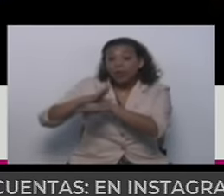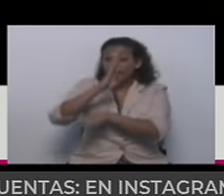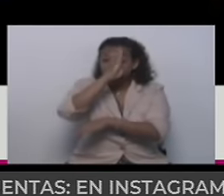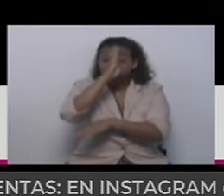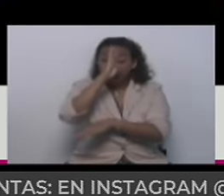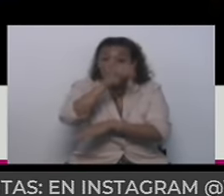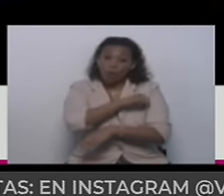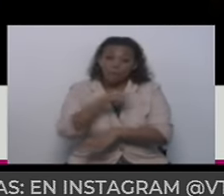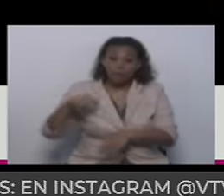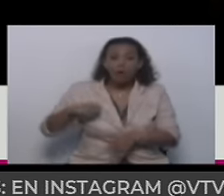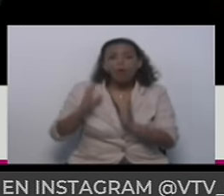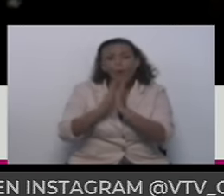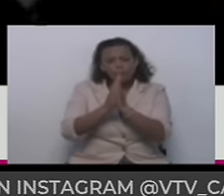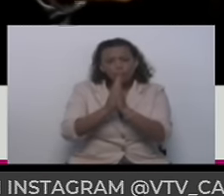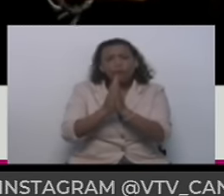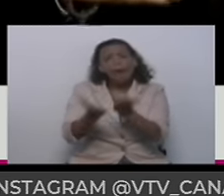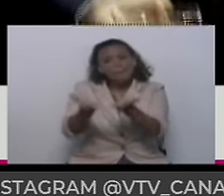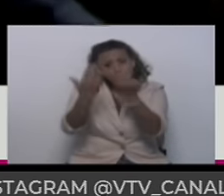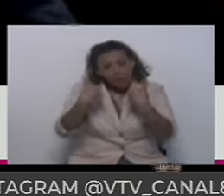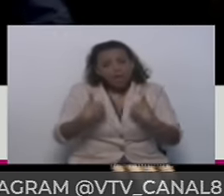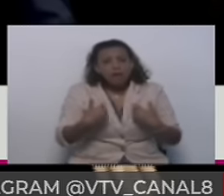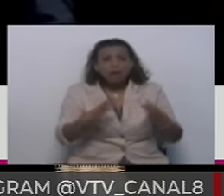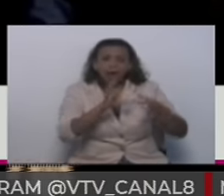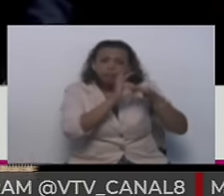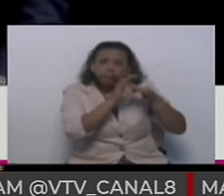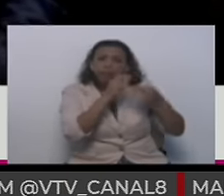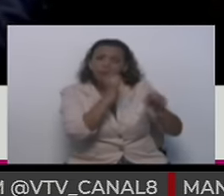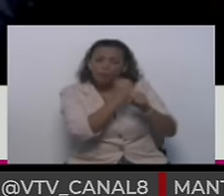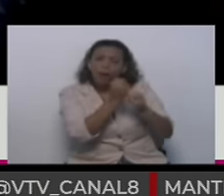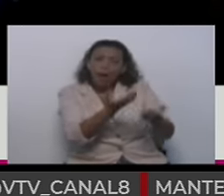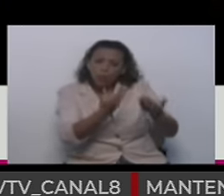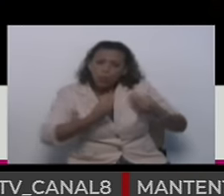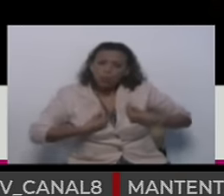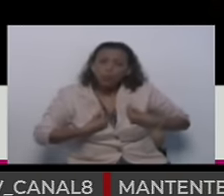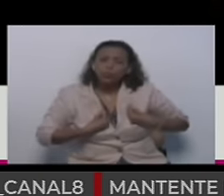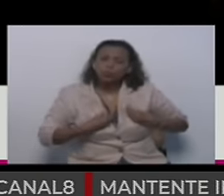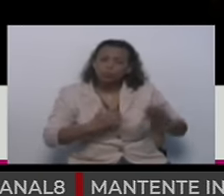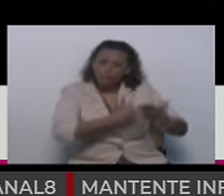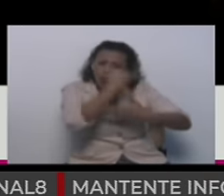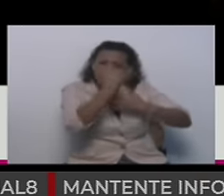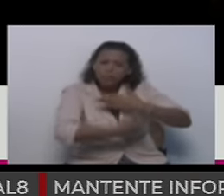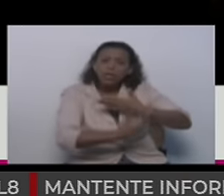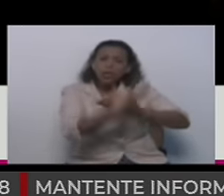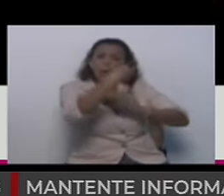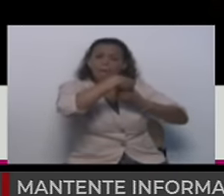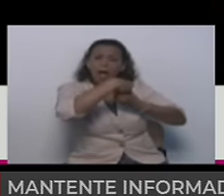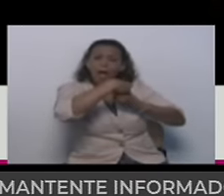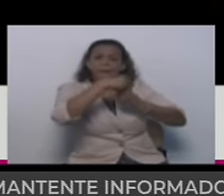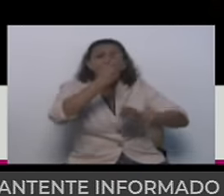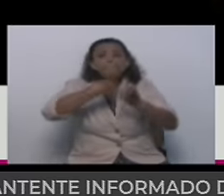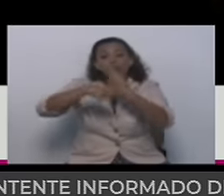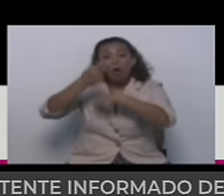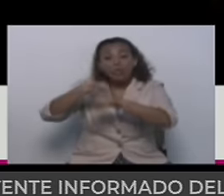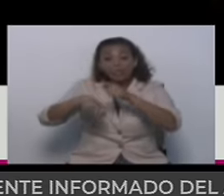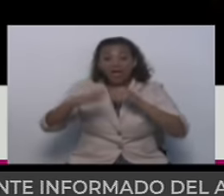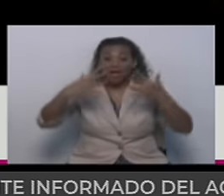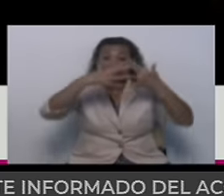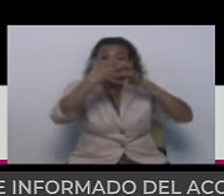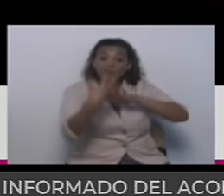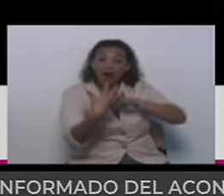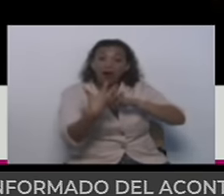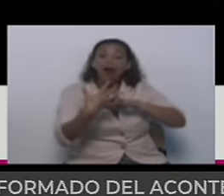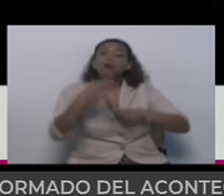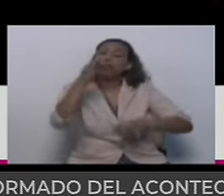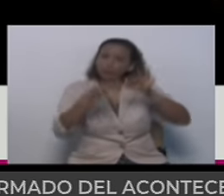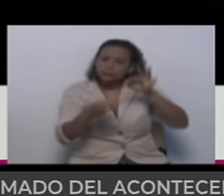banqueros privados, vénganse para acá, vamos a hacer esto en un solo programa. Plan Bodega, porque esto genera